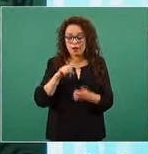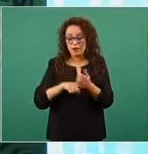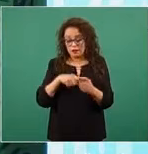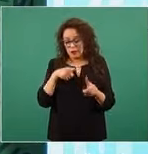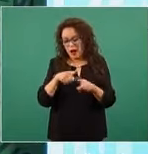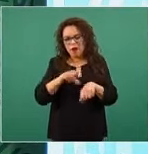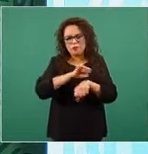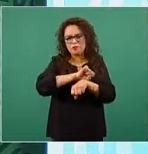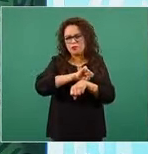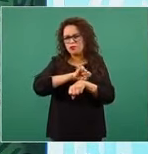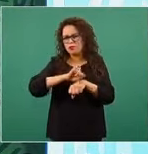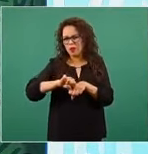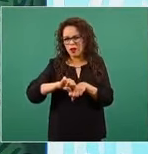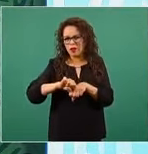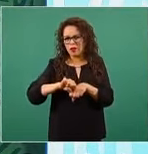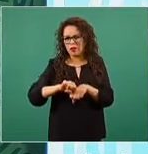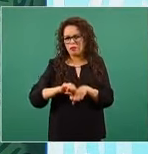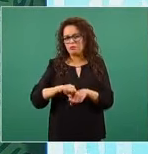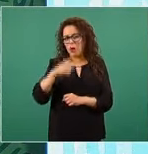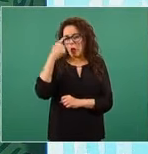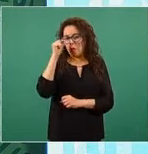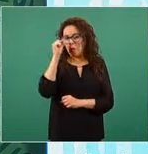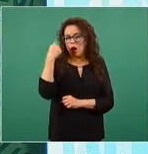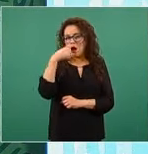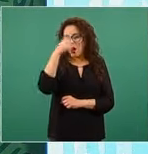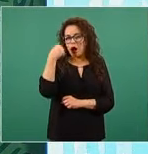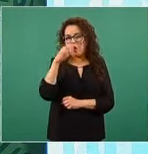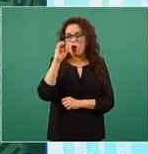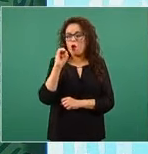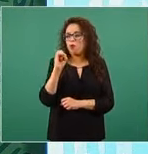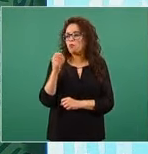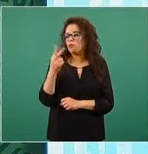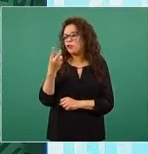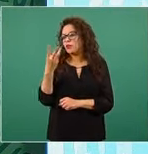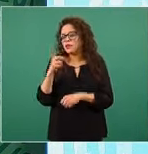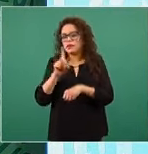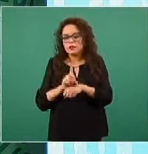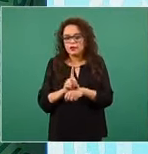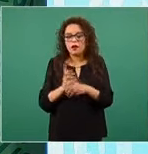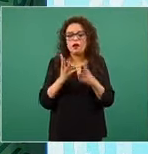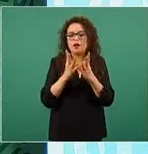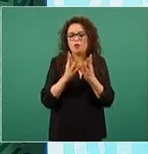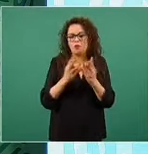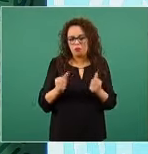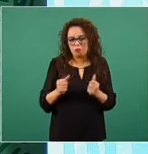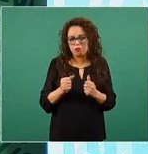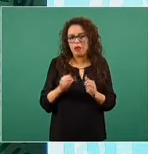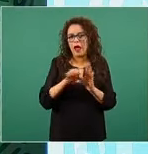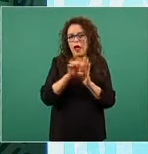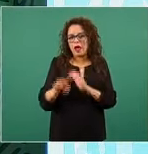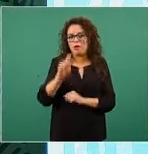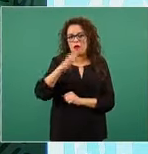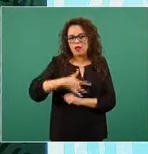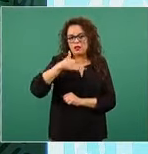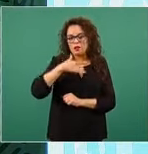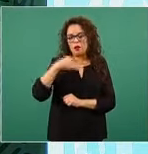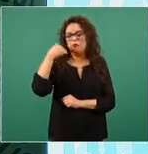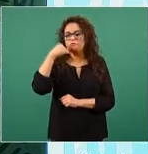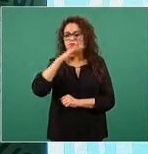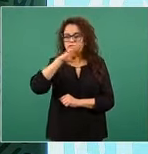que restablecen en pocas horas, a veces un par de días, considerando fiebre y otros síntomas que se pueden